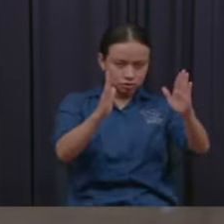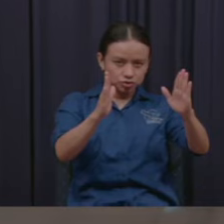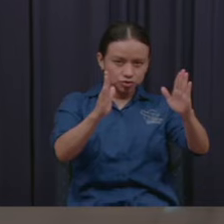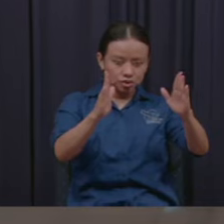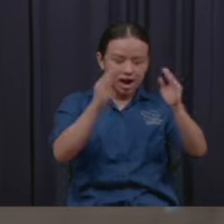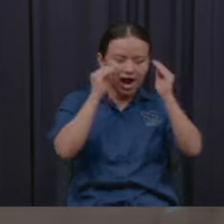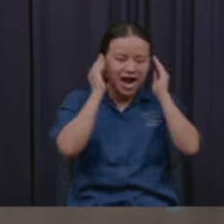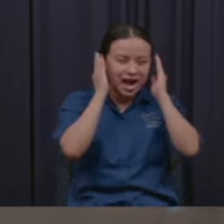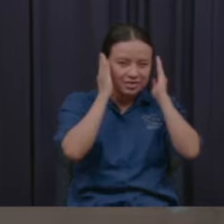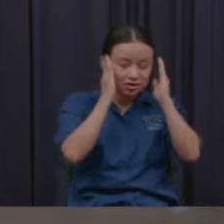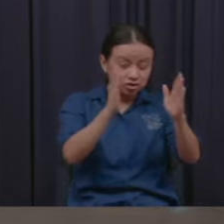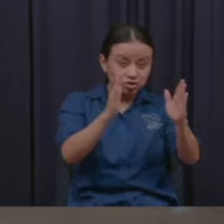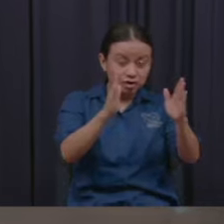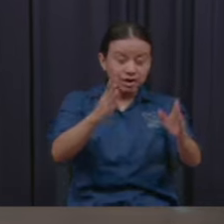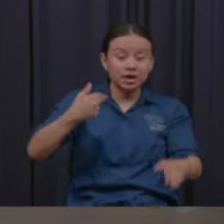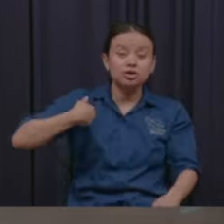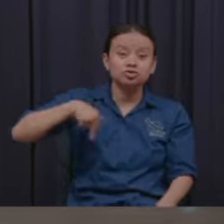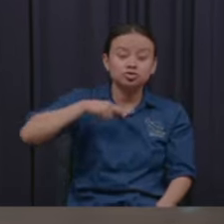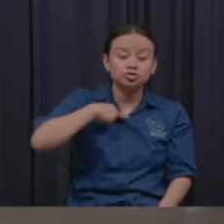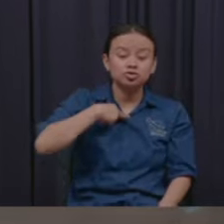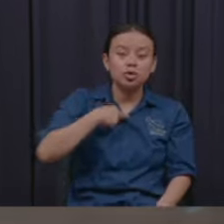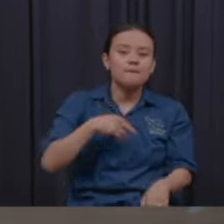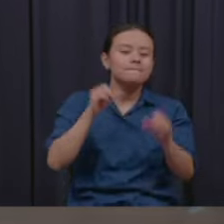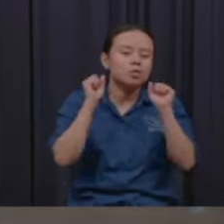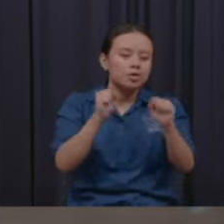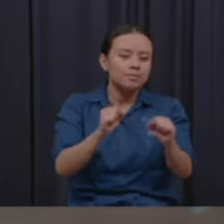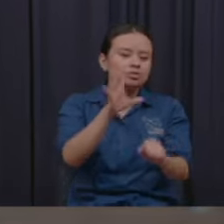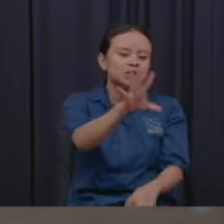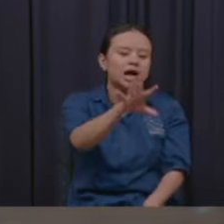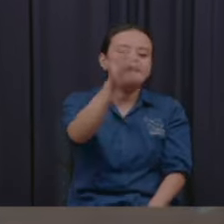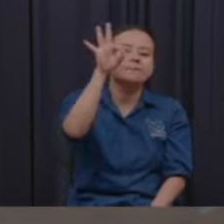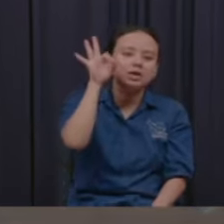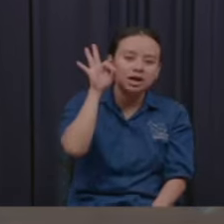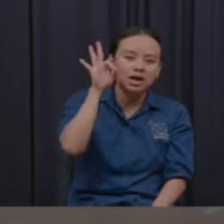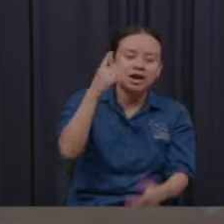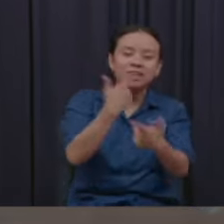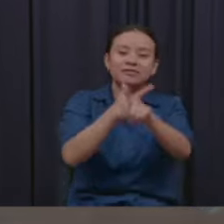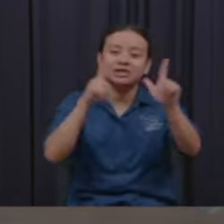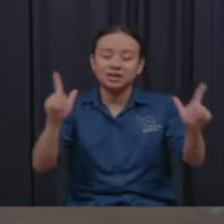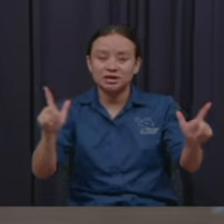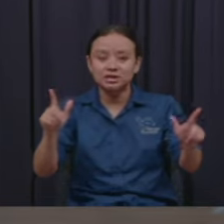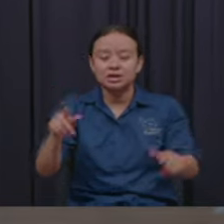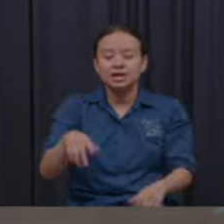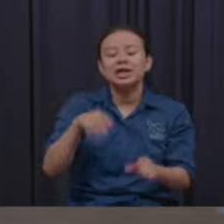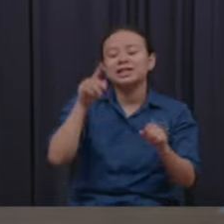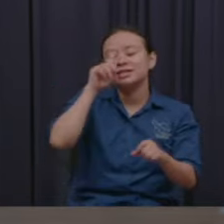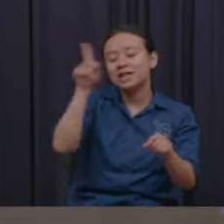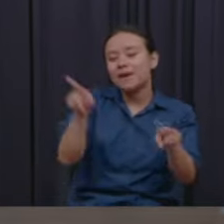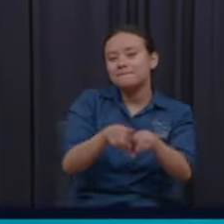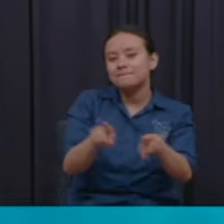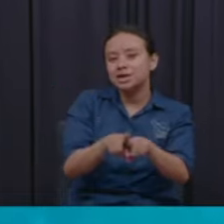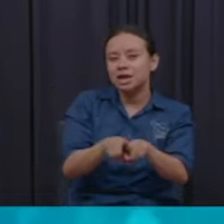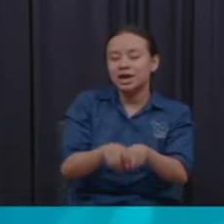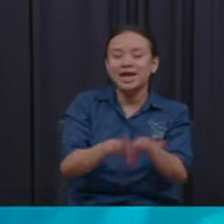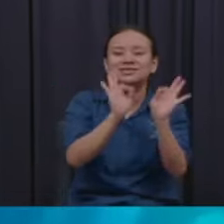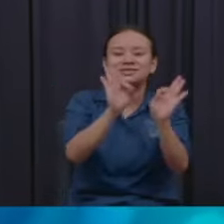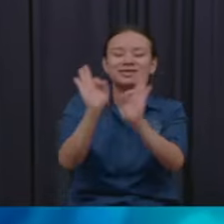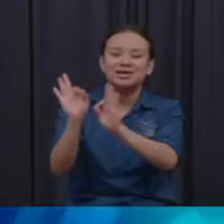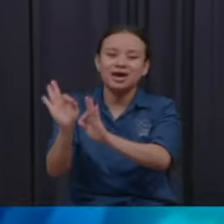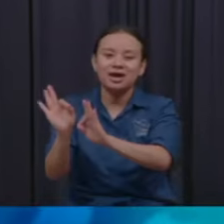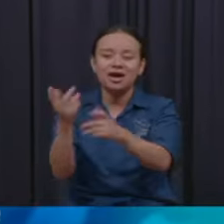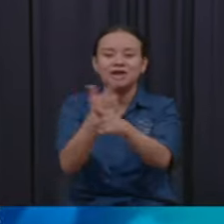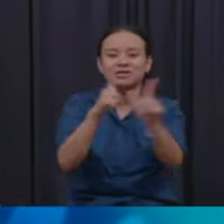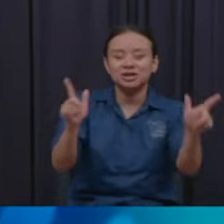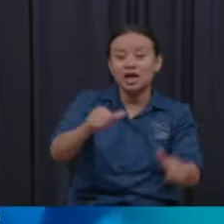solamente conseguir la libertad, sino que se nos entreguen las herramientas para poder libertar a otros.